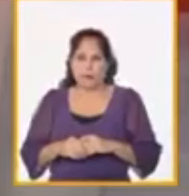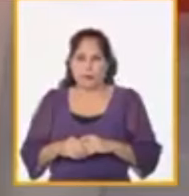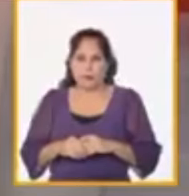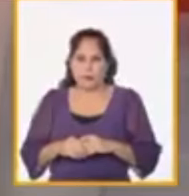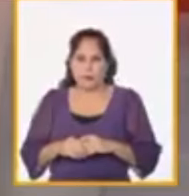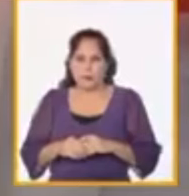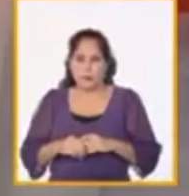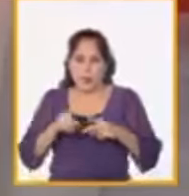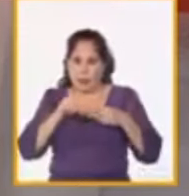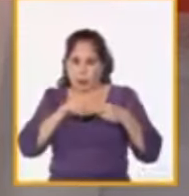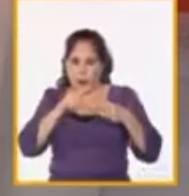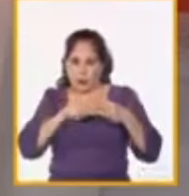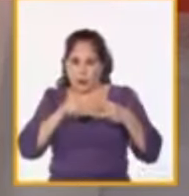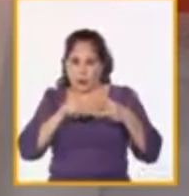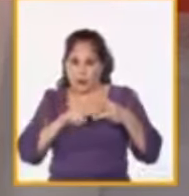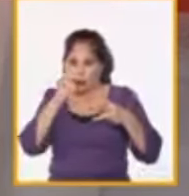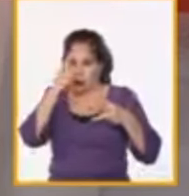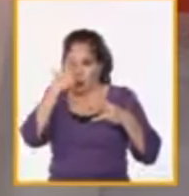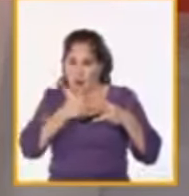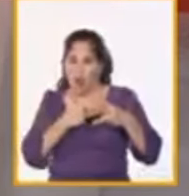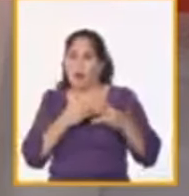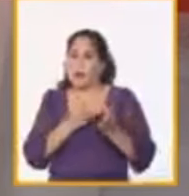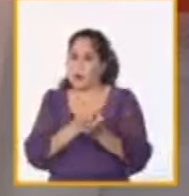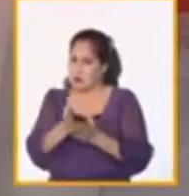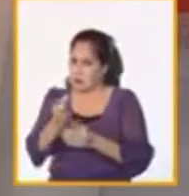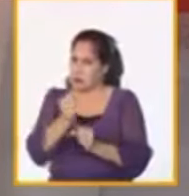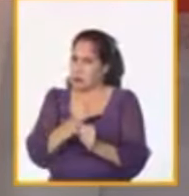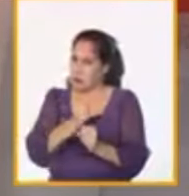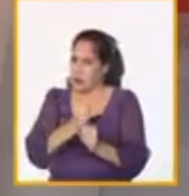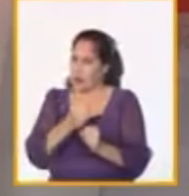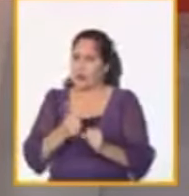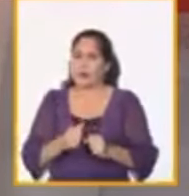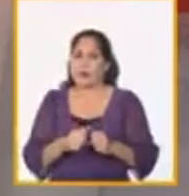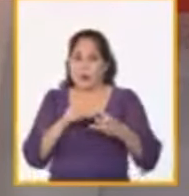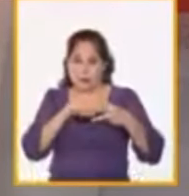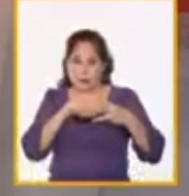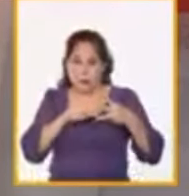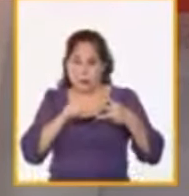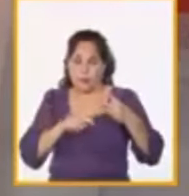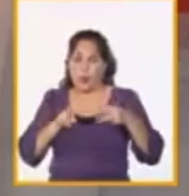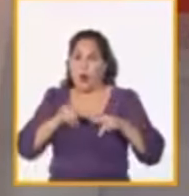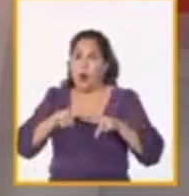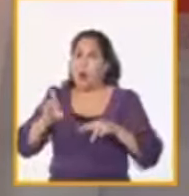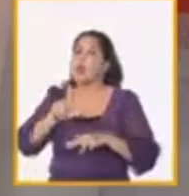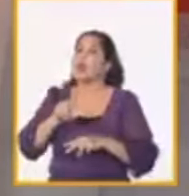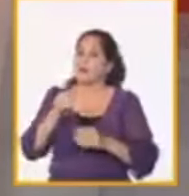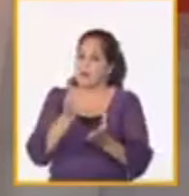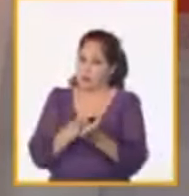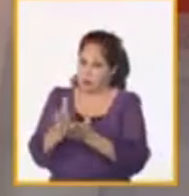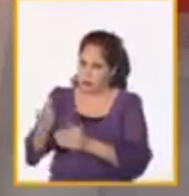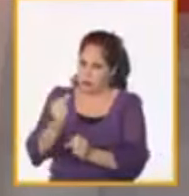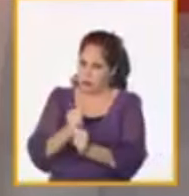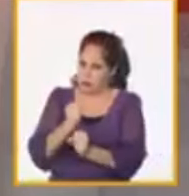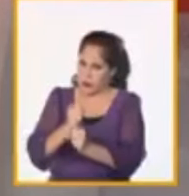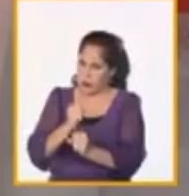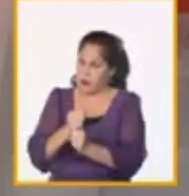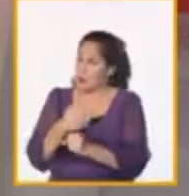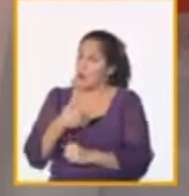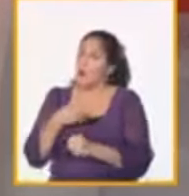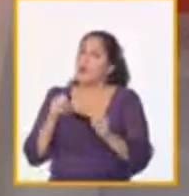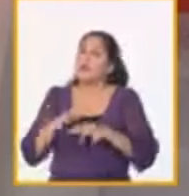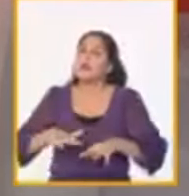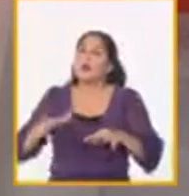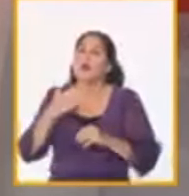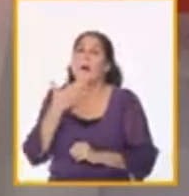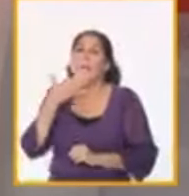tres líneas de Ciudad Ávila están trabajando y las tres líneas de Oquín están trabajando. O sea que tenemos una situación favorable